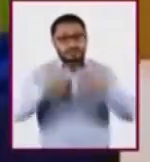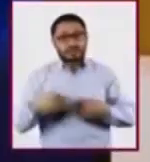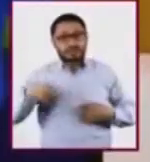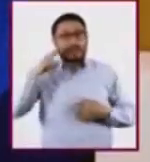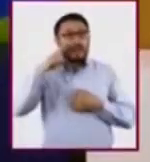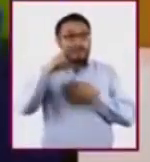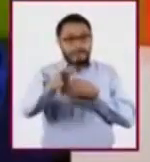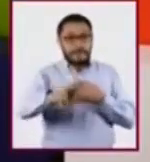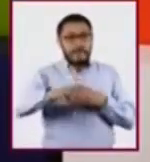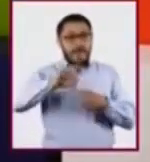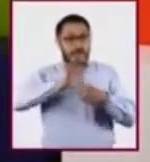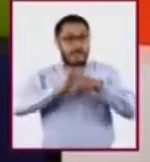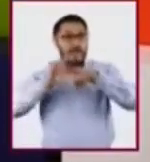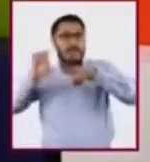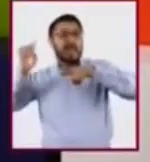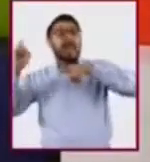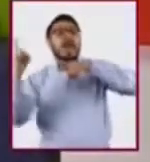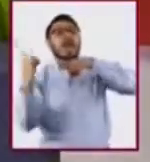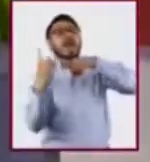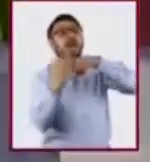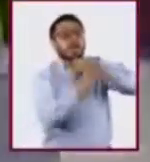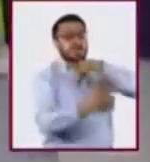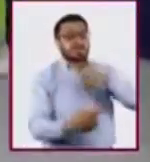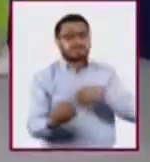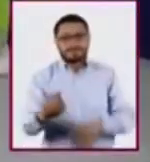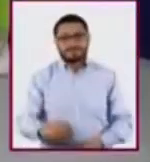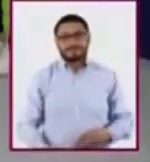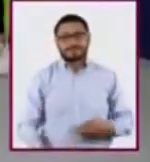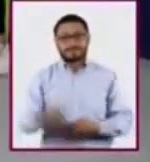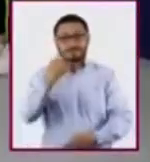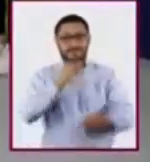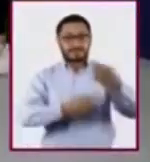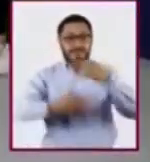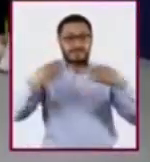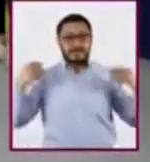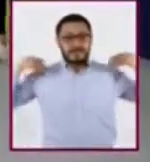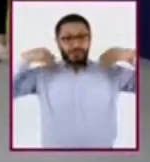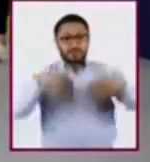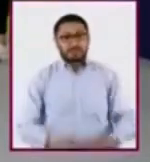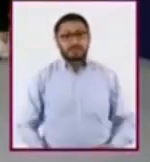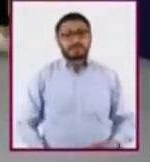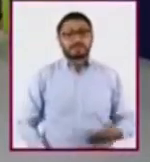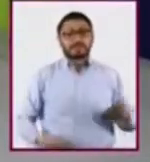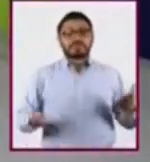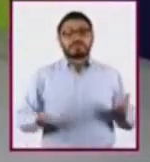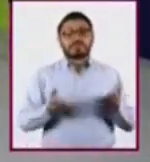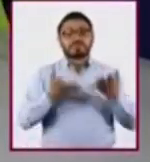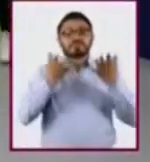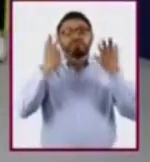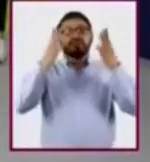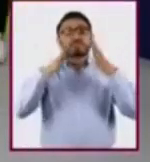lado y regresamos ahora caminando hacia atrás. Muy bien, tomamos aire profundo en nuestro lugar.